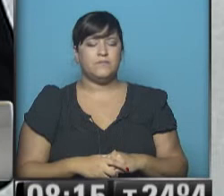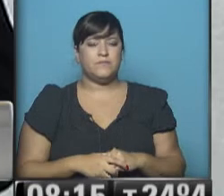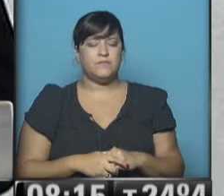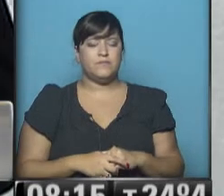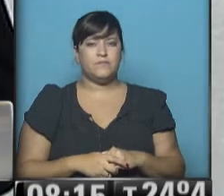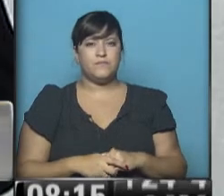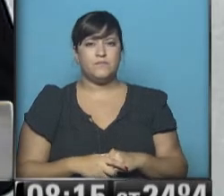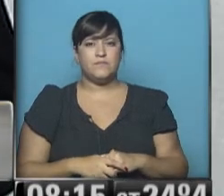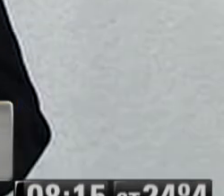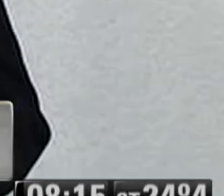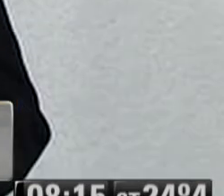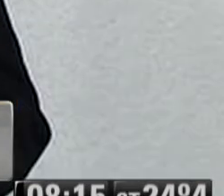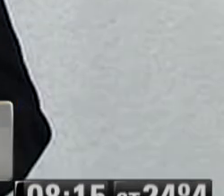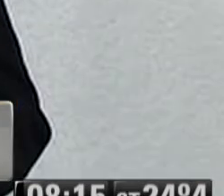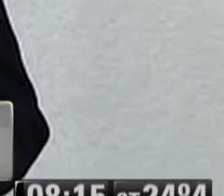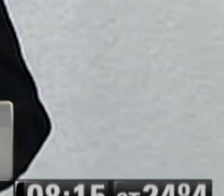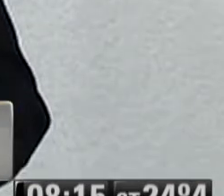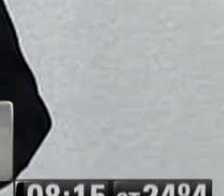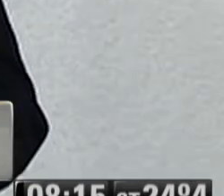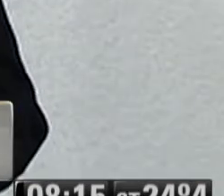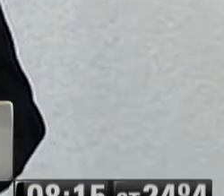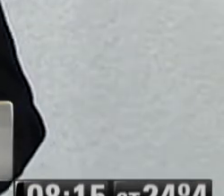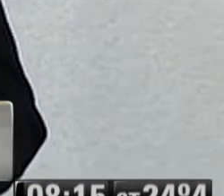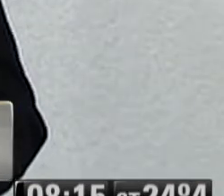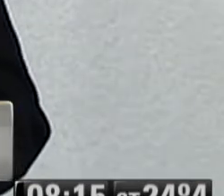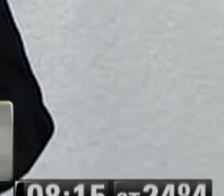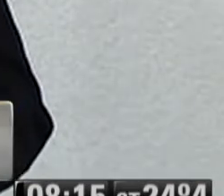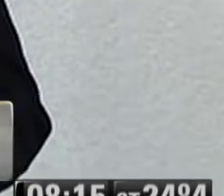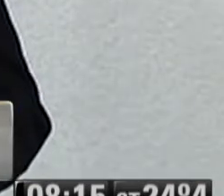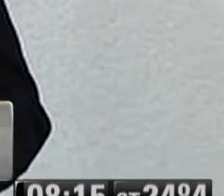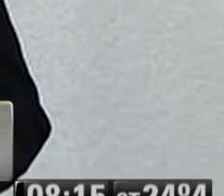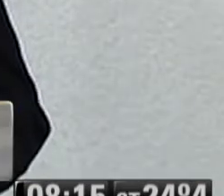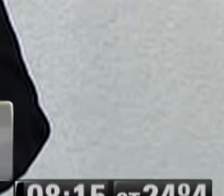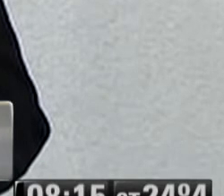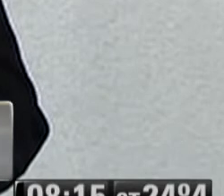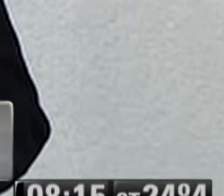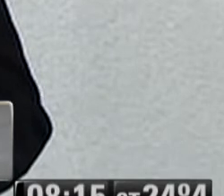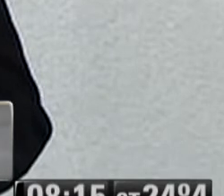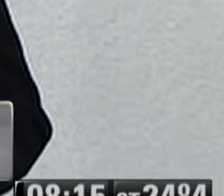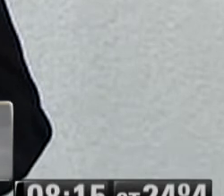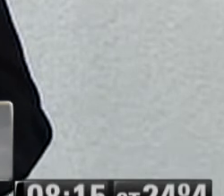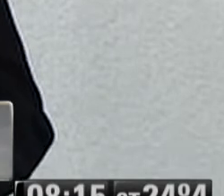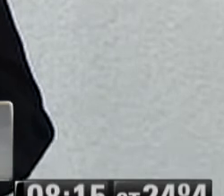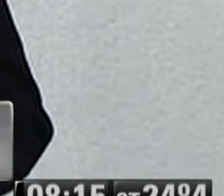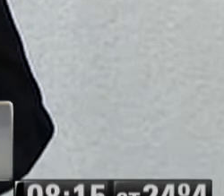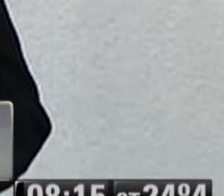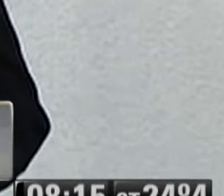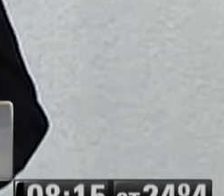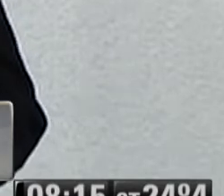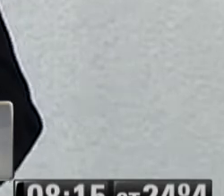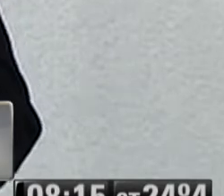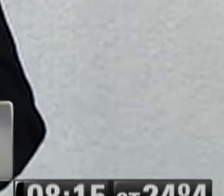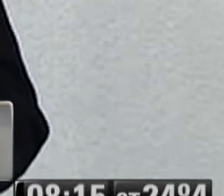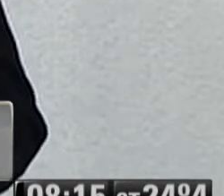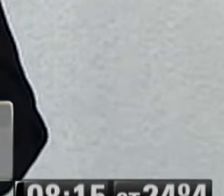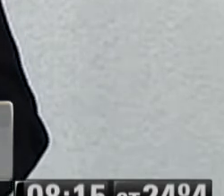en este sentido primero es necesario remarcar que el ministerio público ha tenido un altísimo nivel de consenso